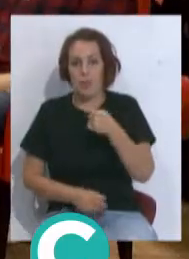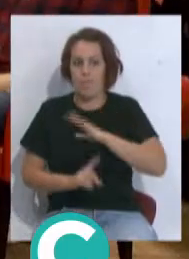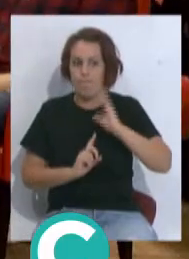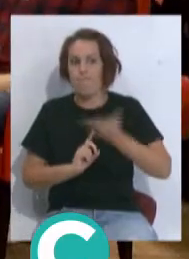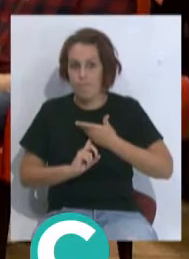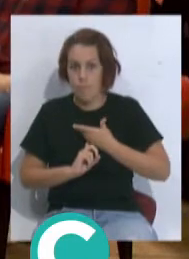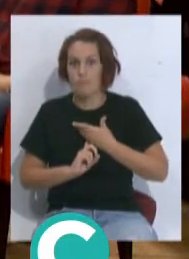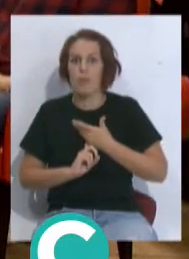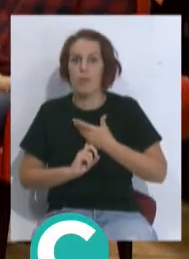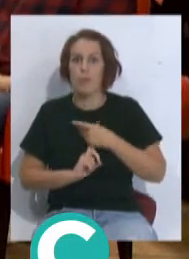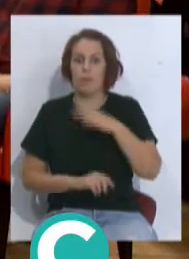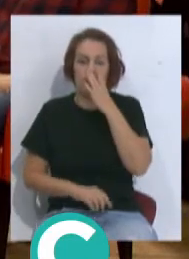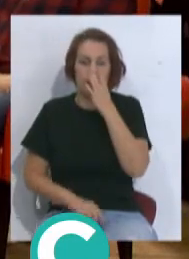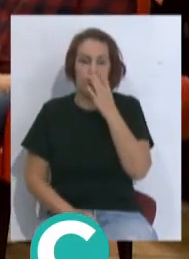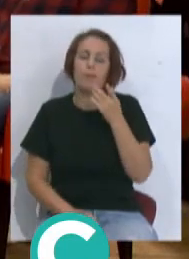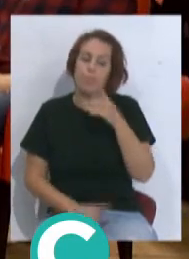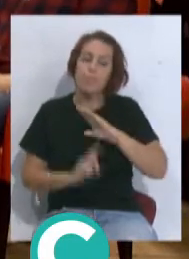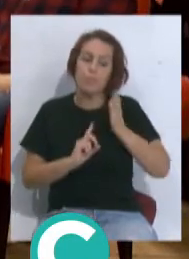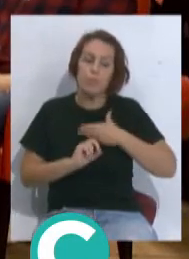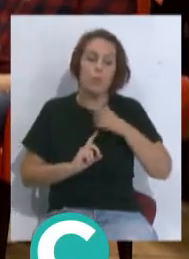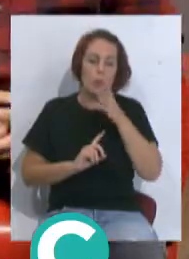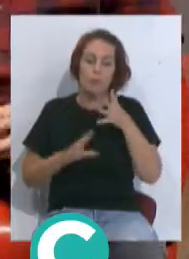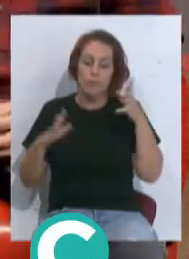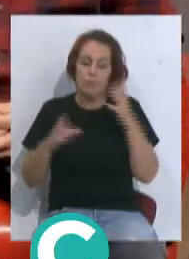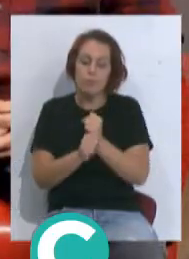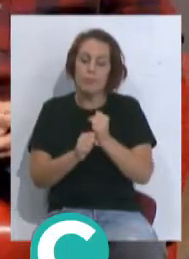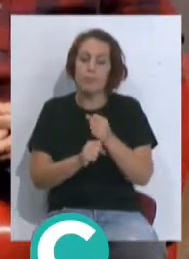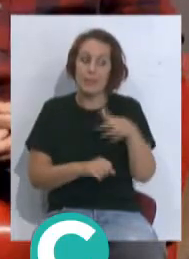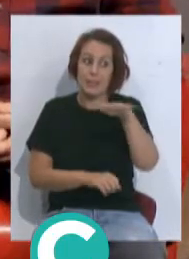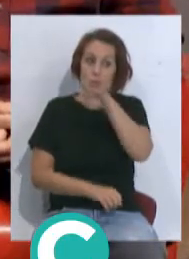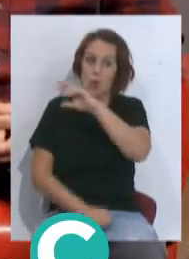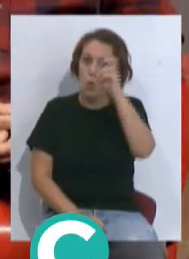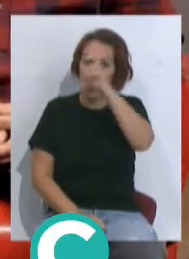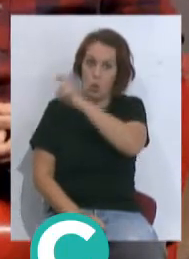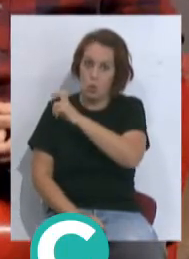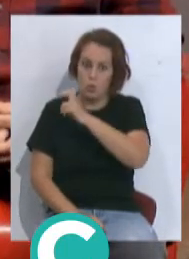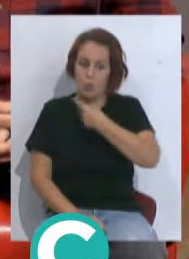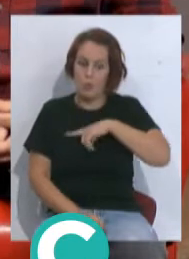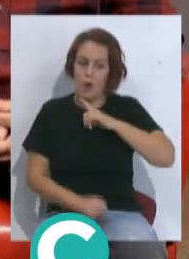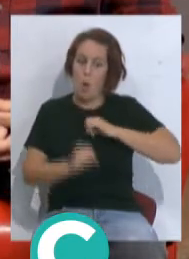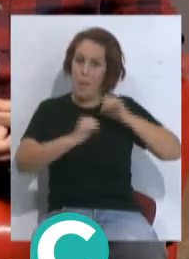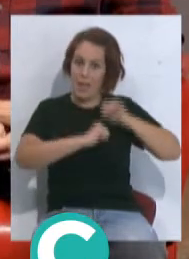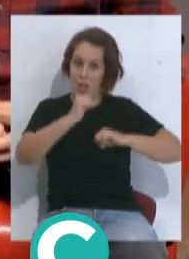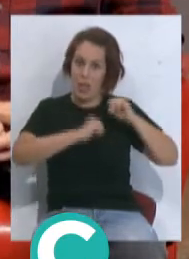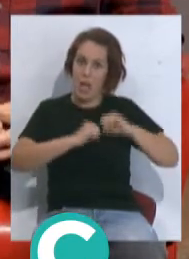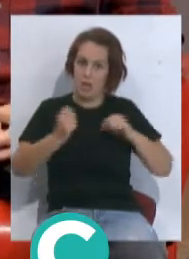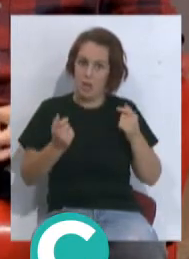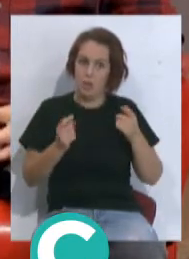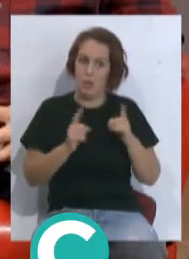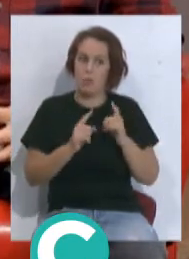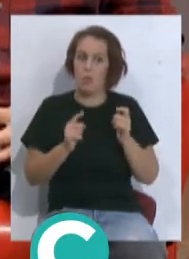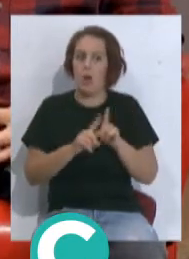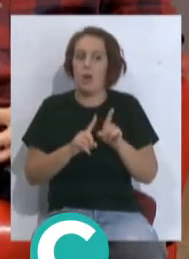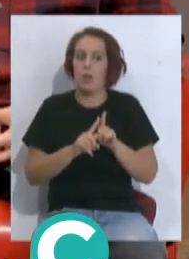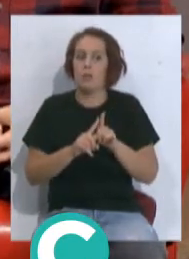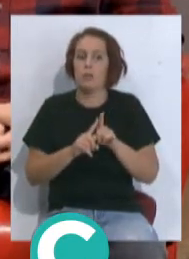es un golpe para un carnaval es un golpe que es el faro. Además se pone foco, a lo mejor eso, en otro sitio, ¿no? Que también son nuestra competencia, y dices tú, pues se va a poner un